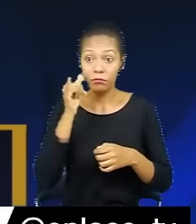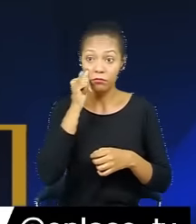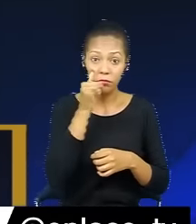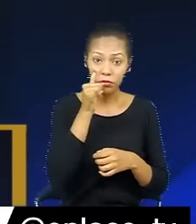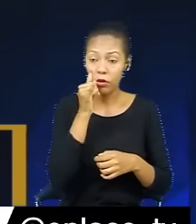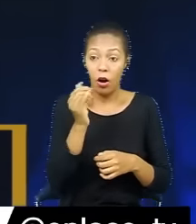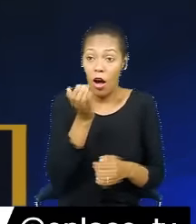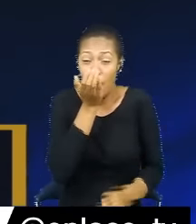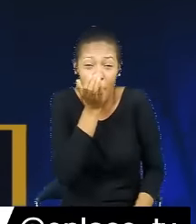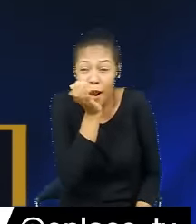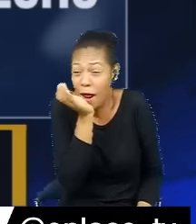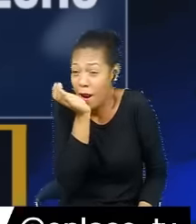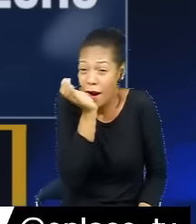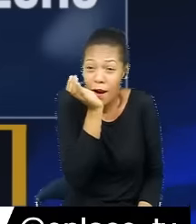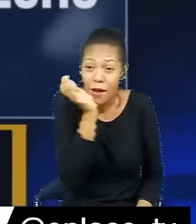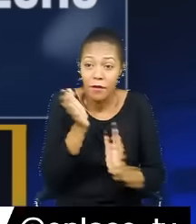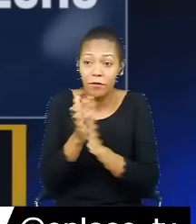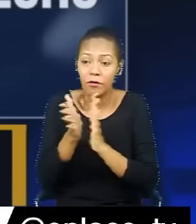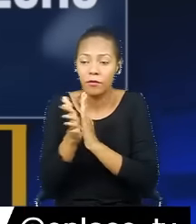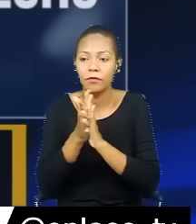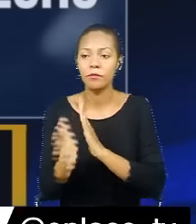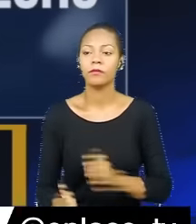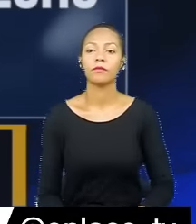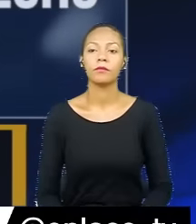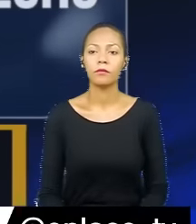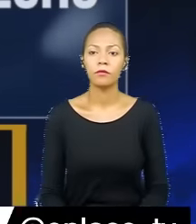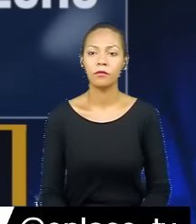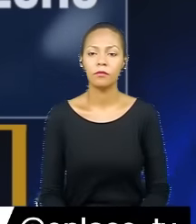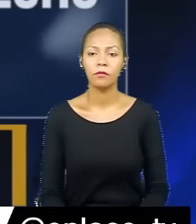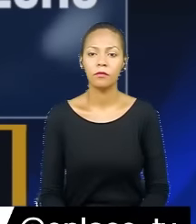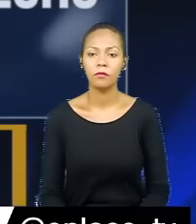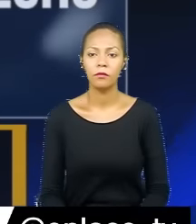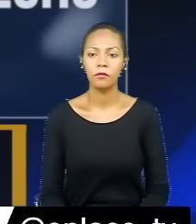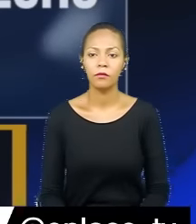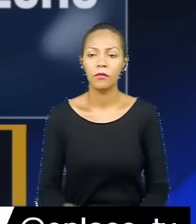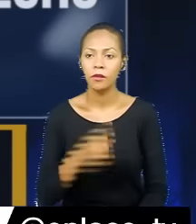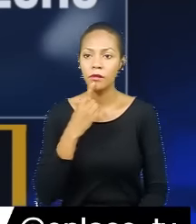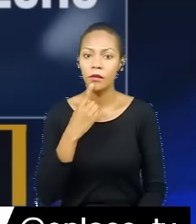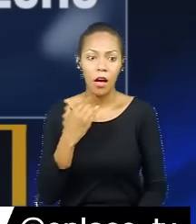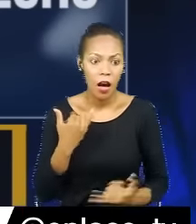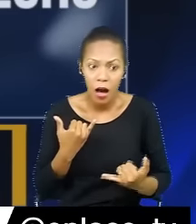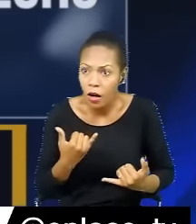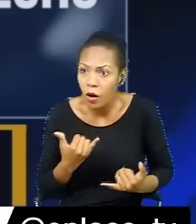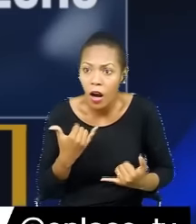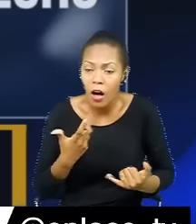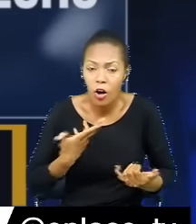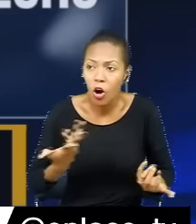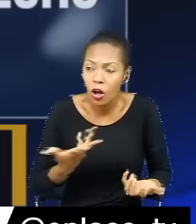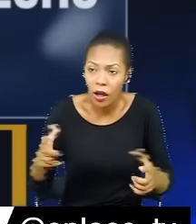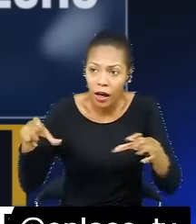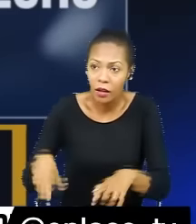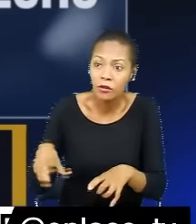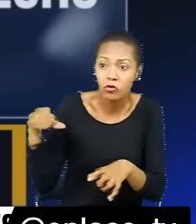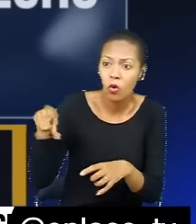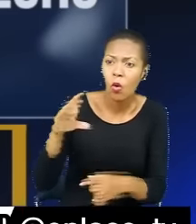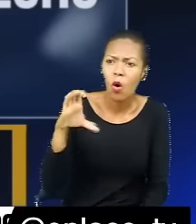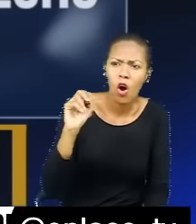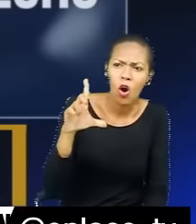audio los momentos angustiosos. Estamos acá en Eraso Valencia, en la cancha de los colonos, el